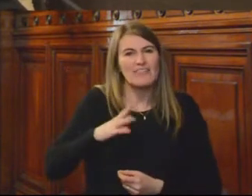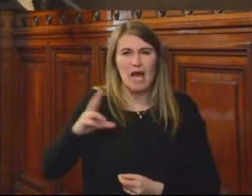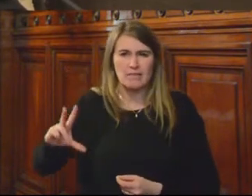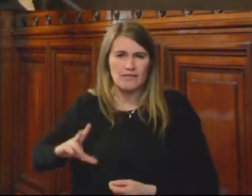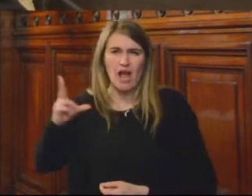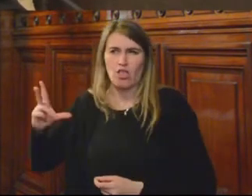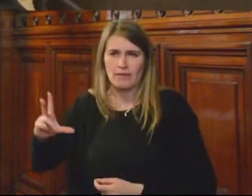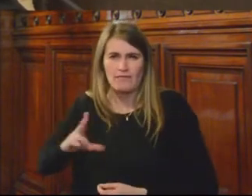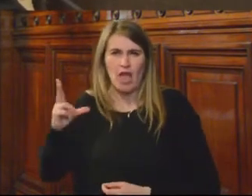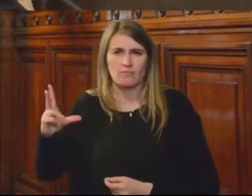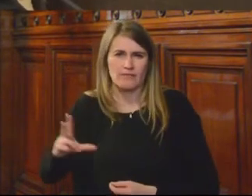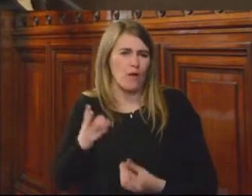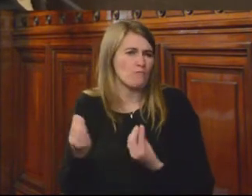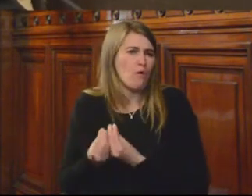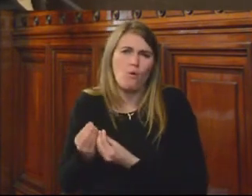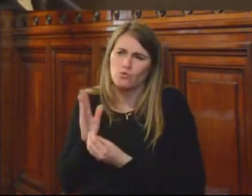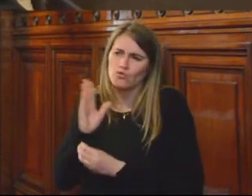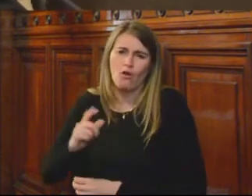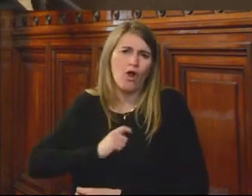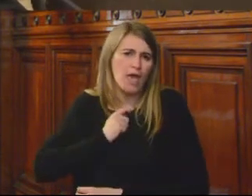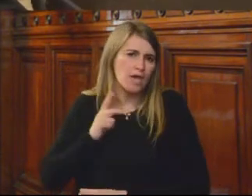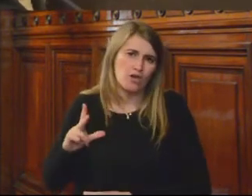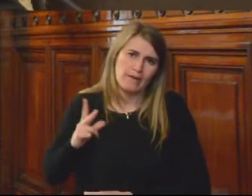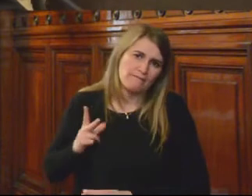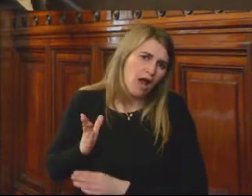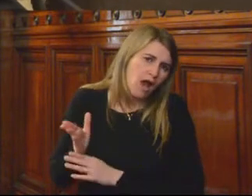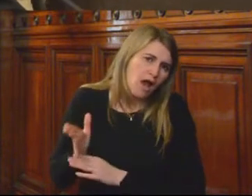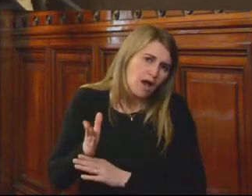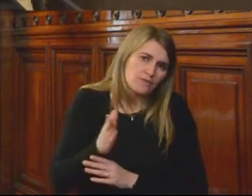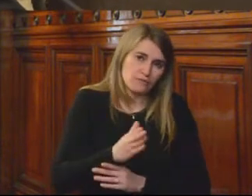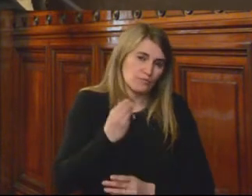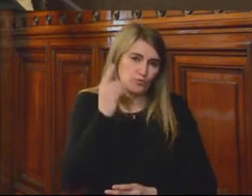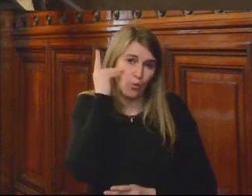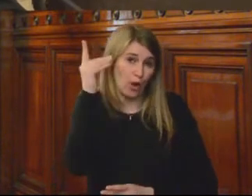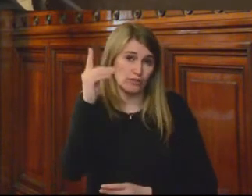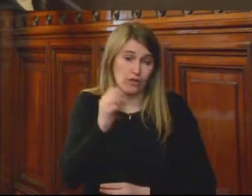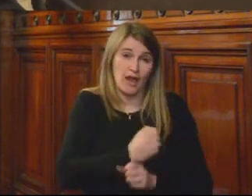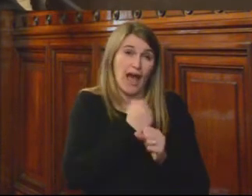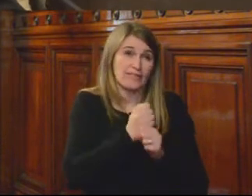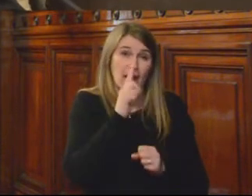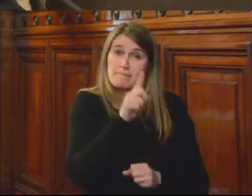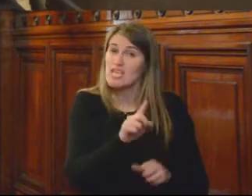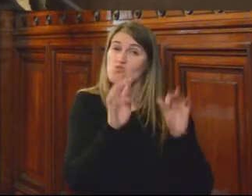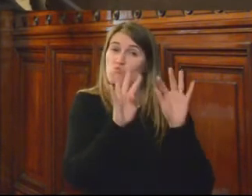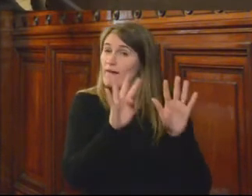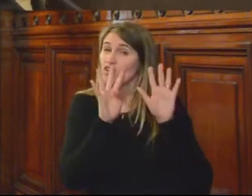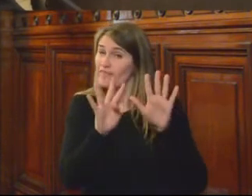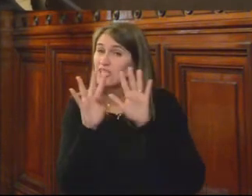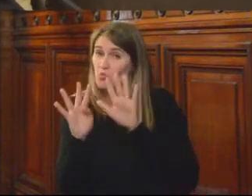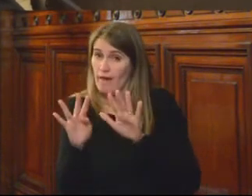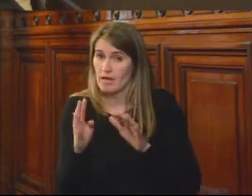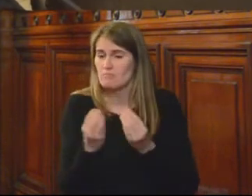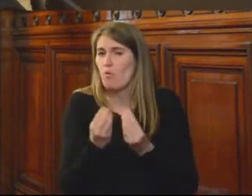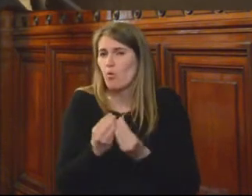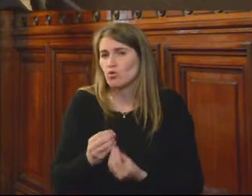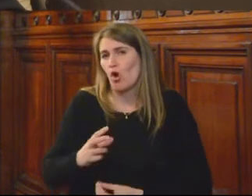privatizadora que existía en nuestro país, que se desarrollaba en nuestro país hasta el año 1999 en el tema